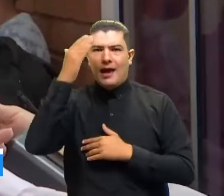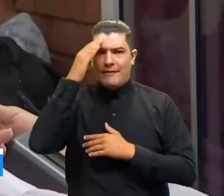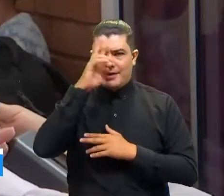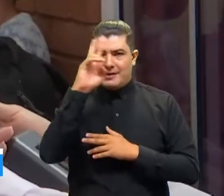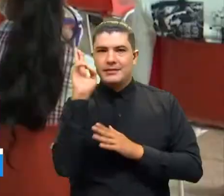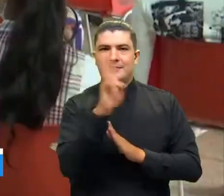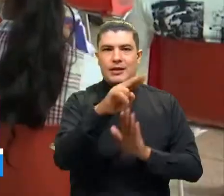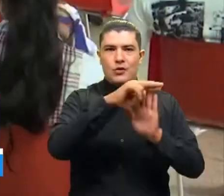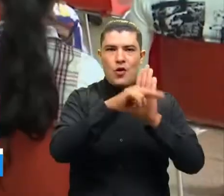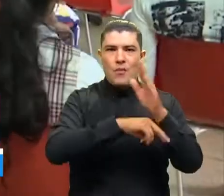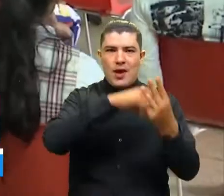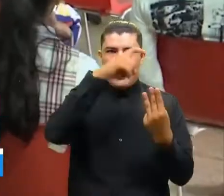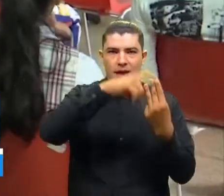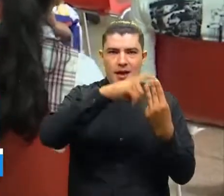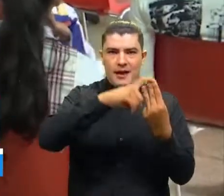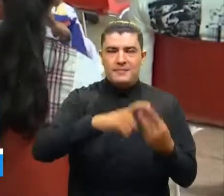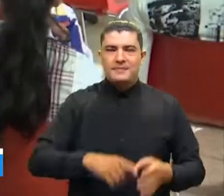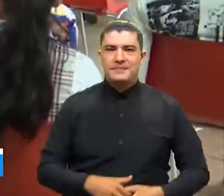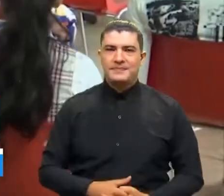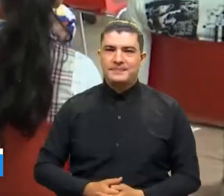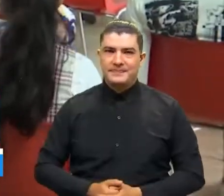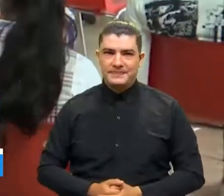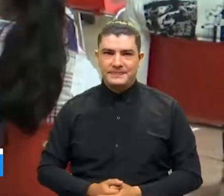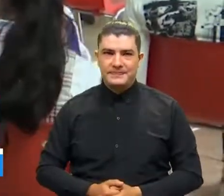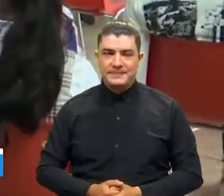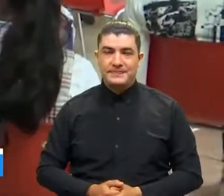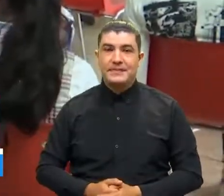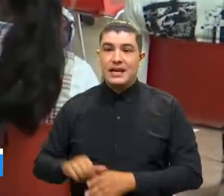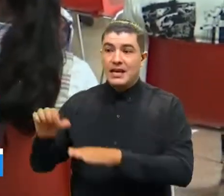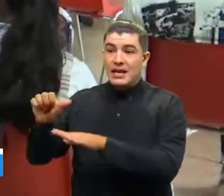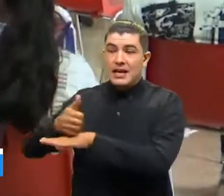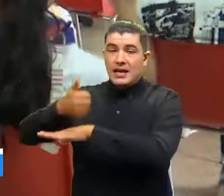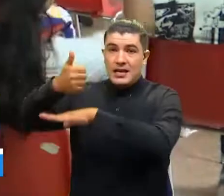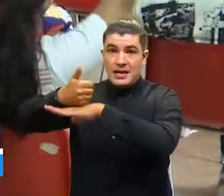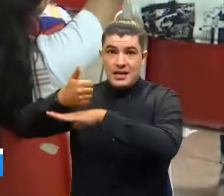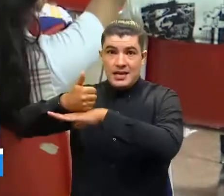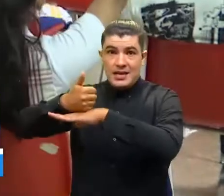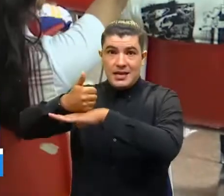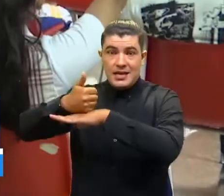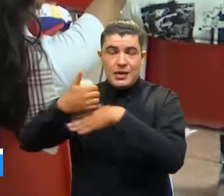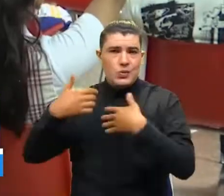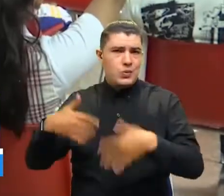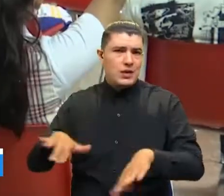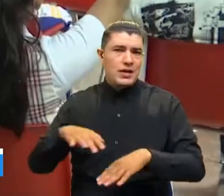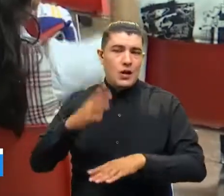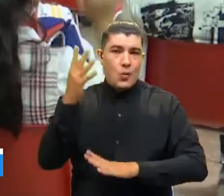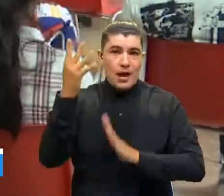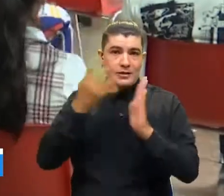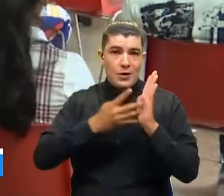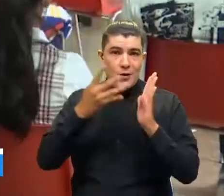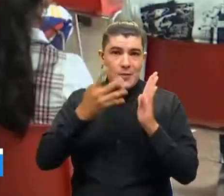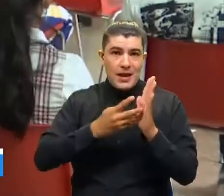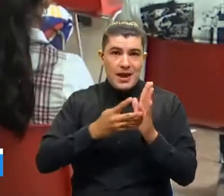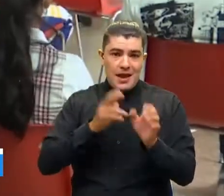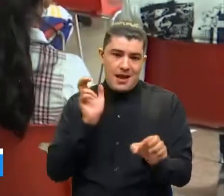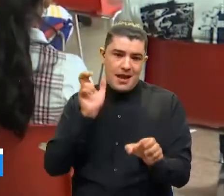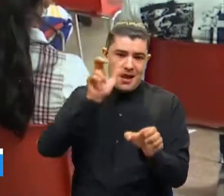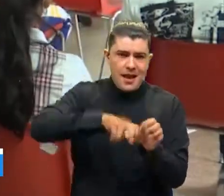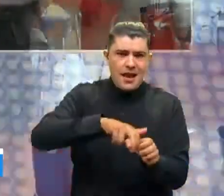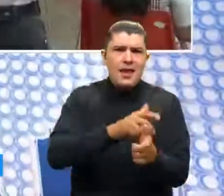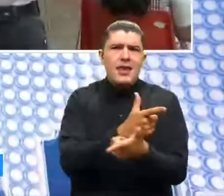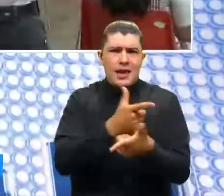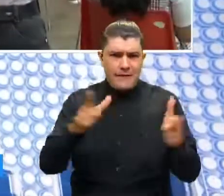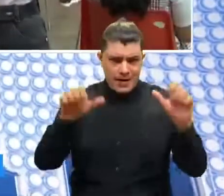de la ciudad pues según las autoridades más de 4.000 grupos todavía están disponibles